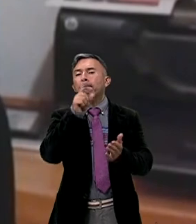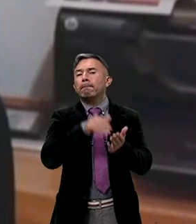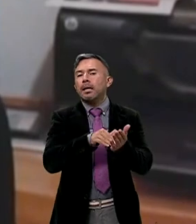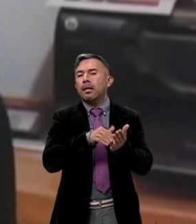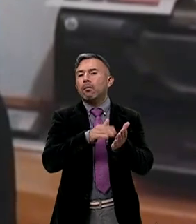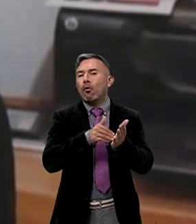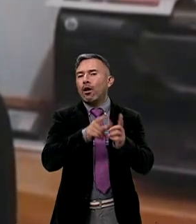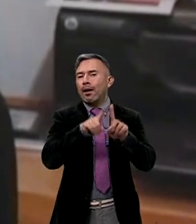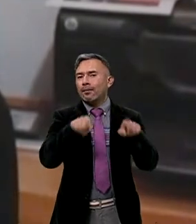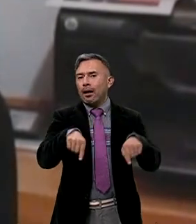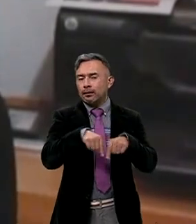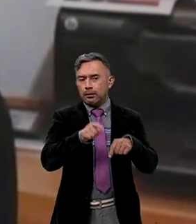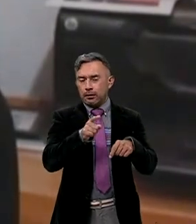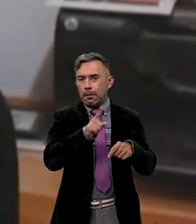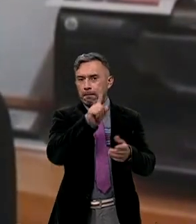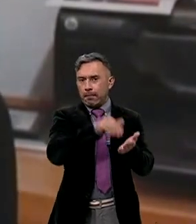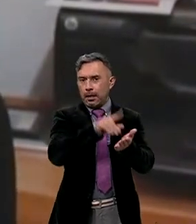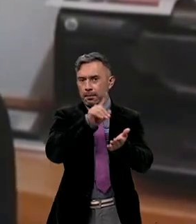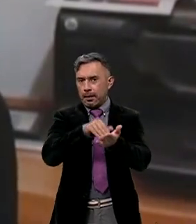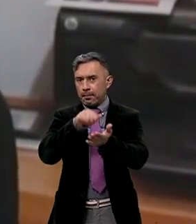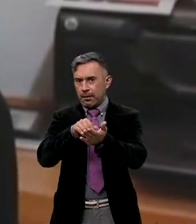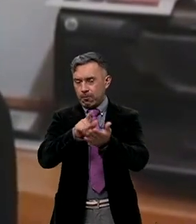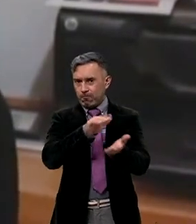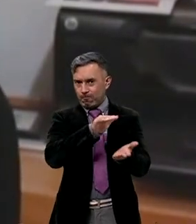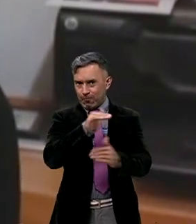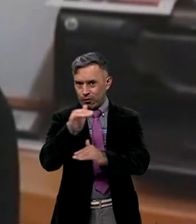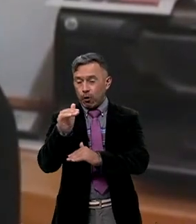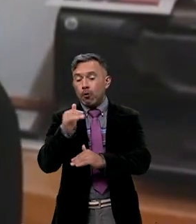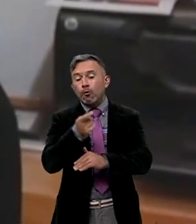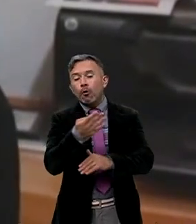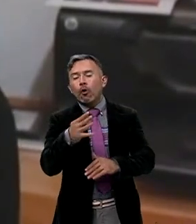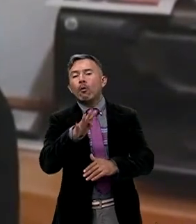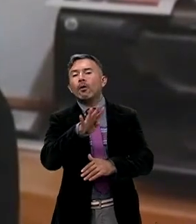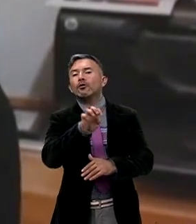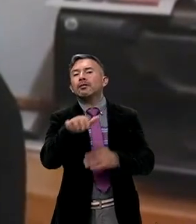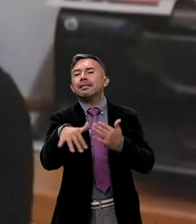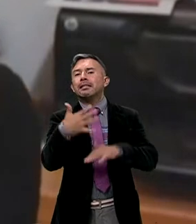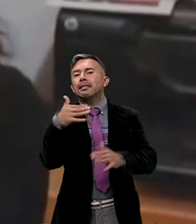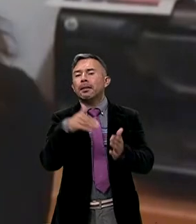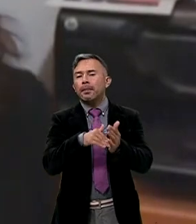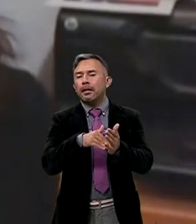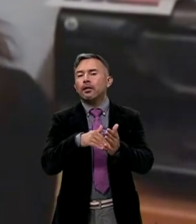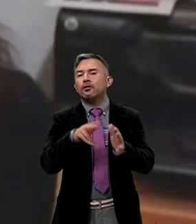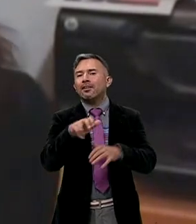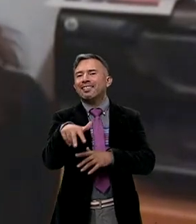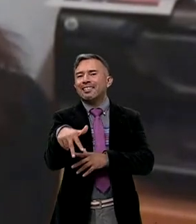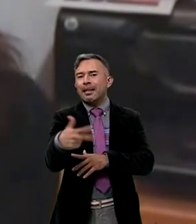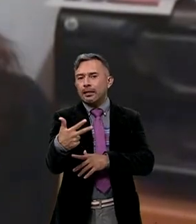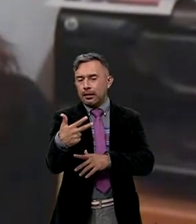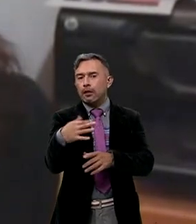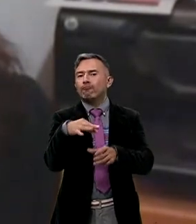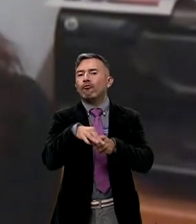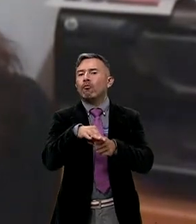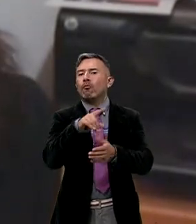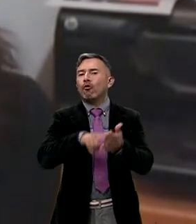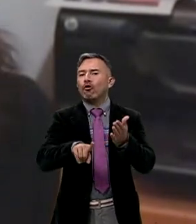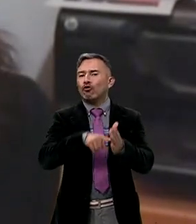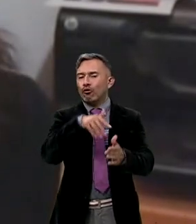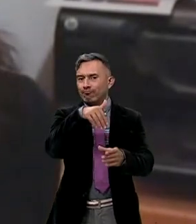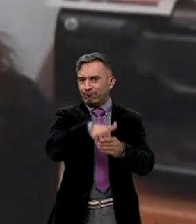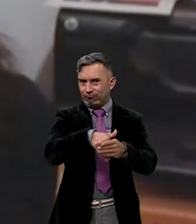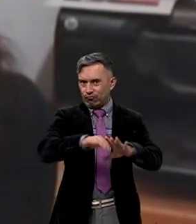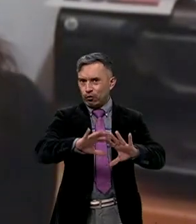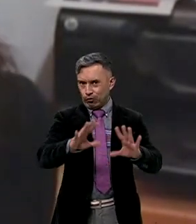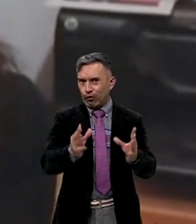ese cada una de ellas y que se recibió un total de votos de 415 mil 213 sufragios es en esas